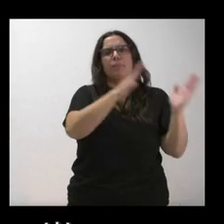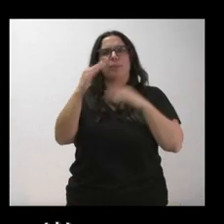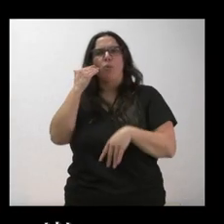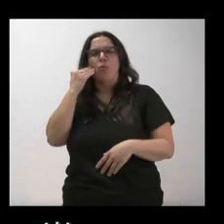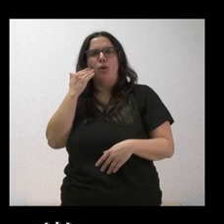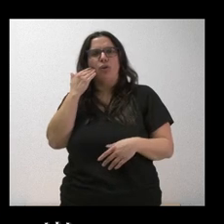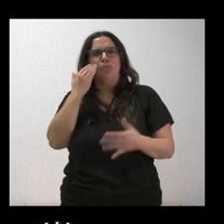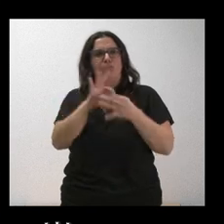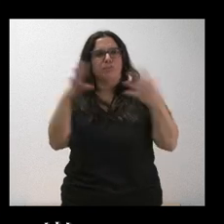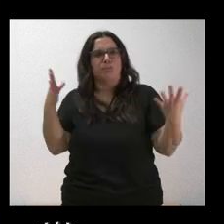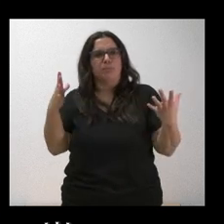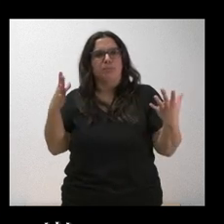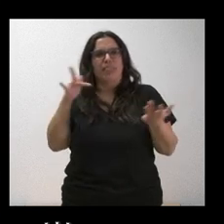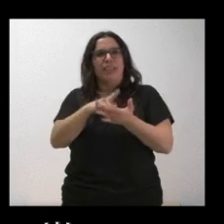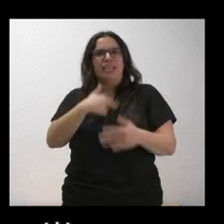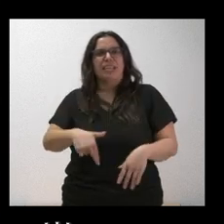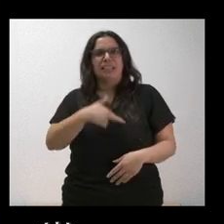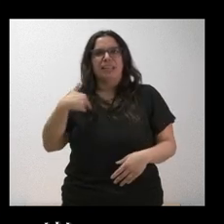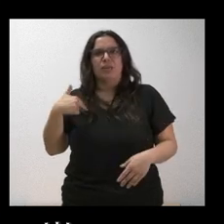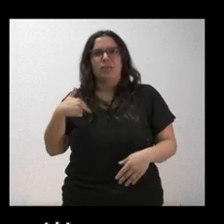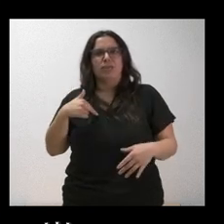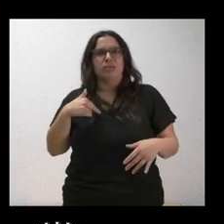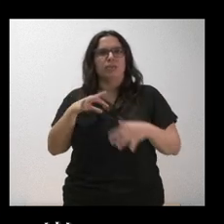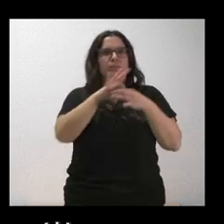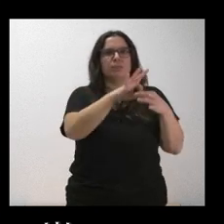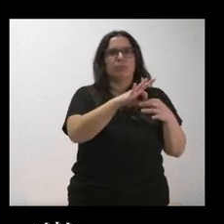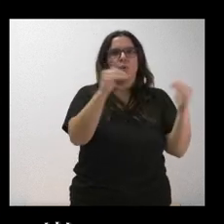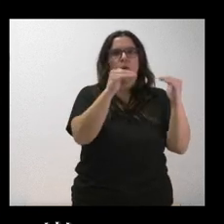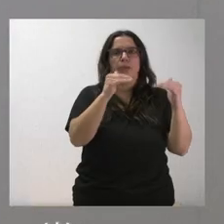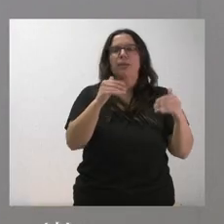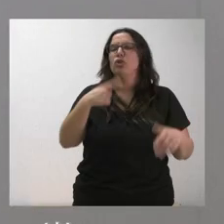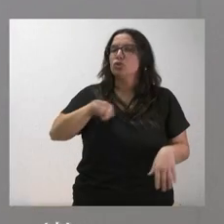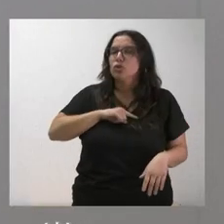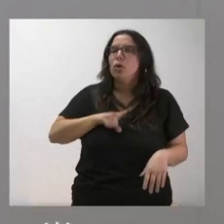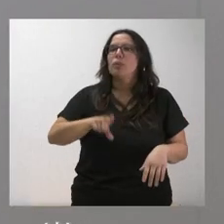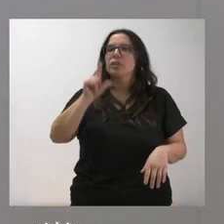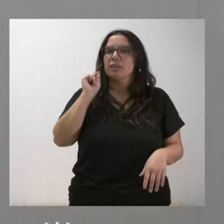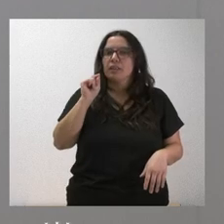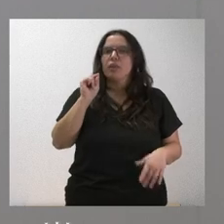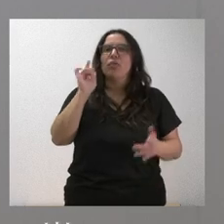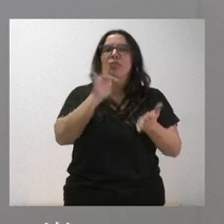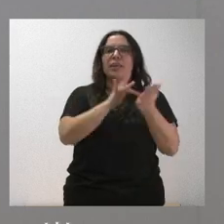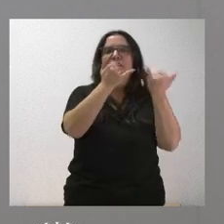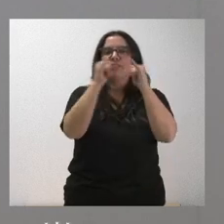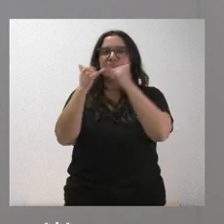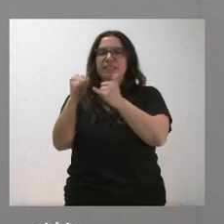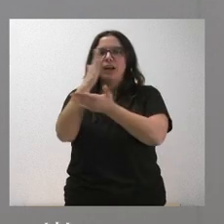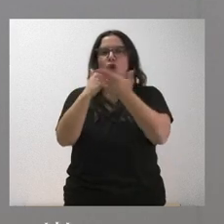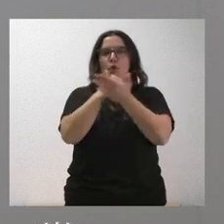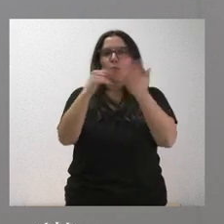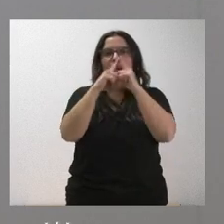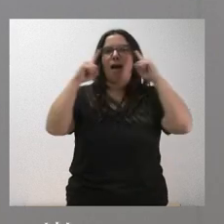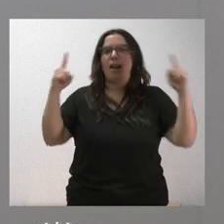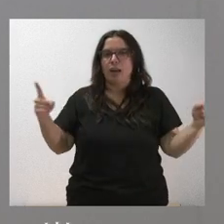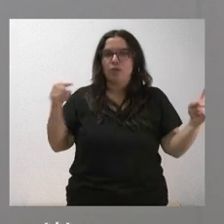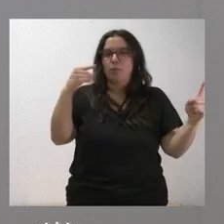Al Día de Santiago no al jueves Santo por lo menos son Nosotros hemos decidido los días que son festivos en el ámbito de la comunidad Autónoma y son los que